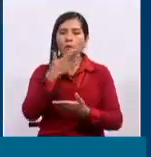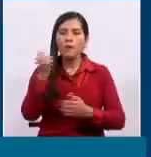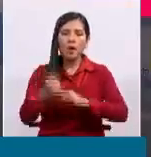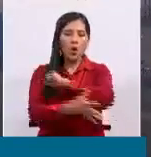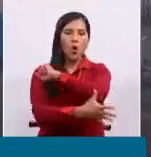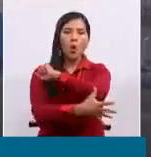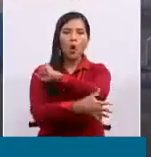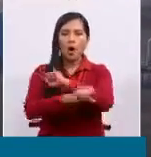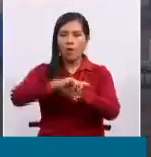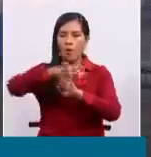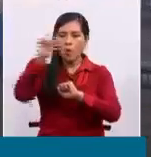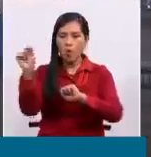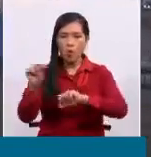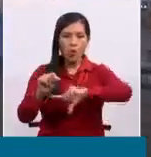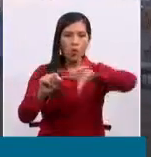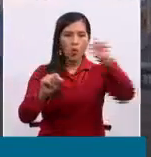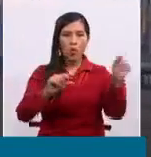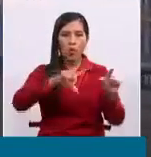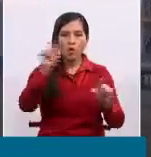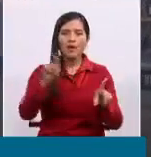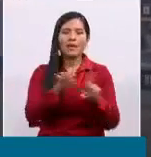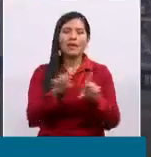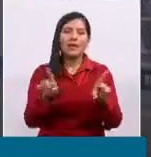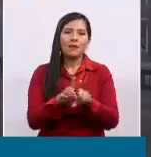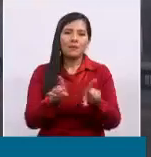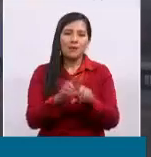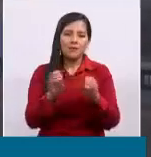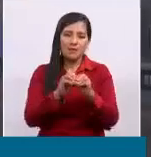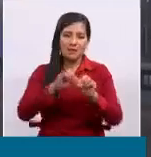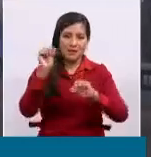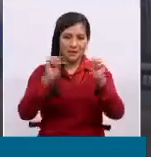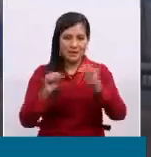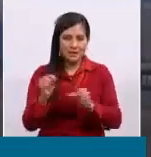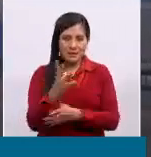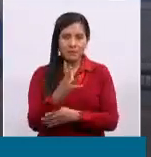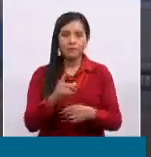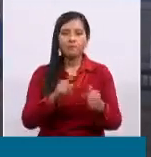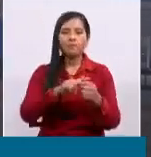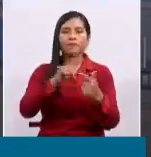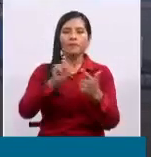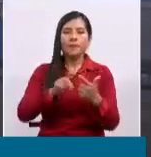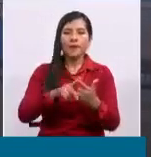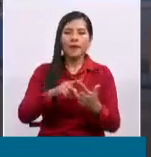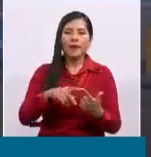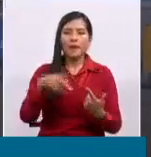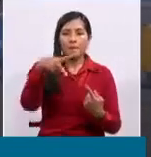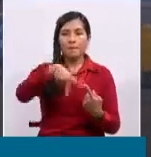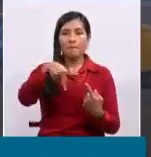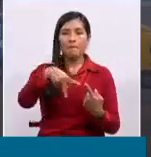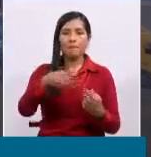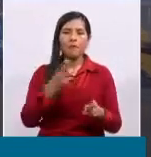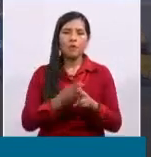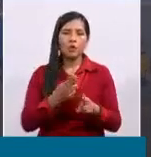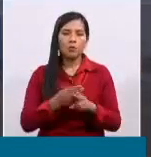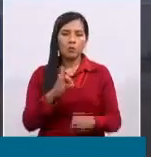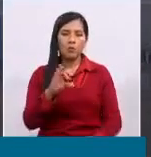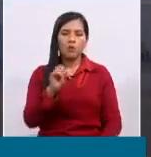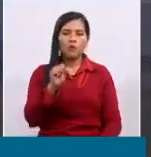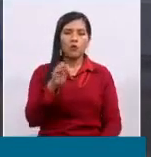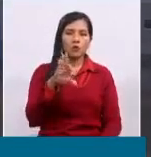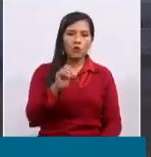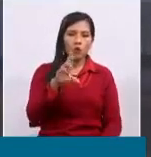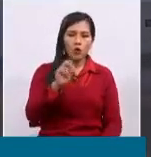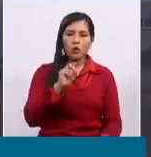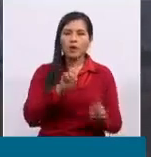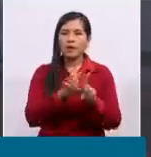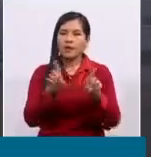ramas. Otro macronutriente va a ser el fósforo, que lo vamos a obtener de Capinota y adyacentes del departamento de Cochabamba